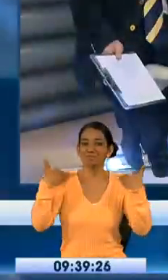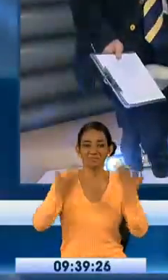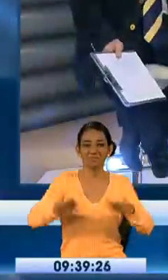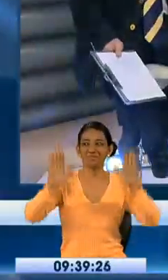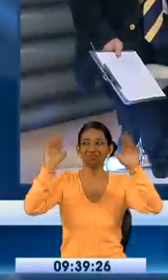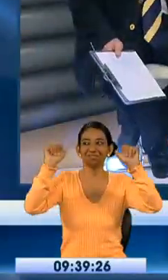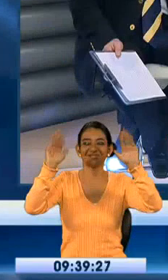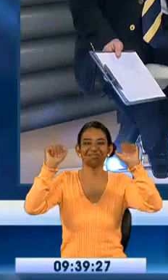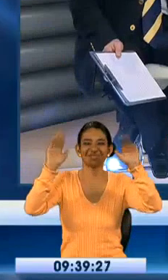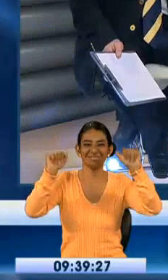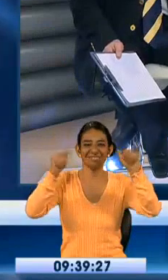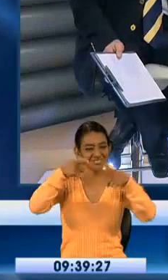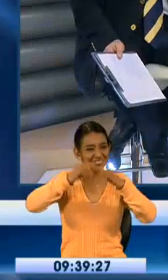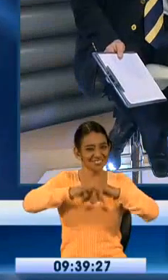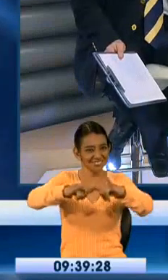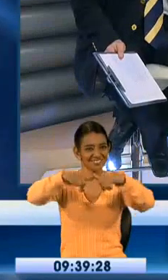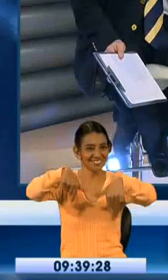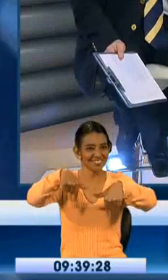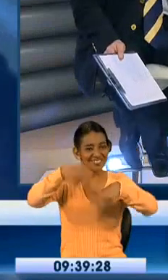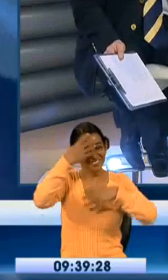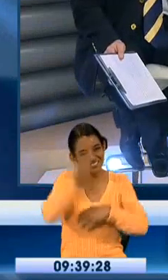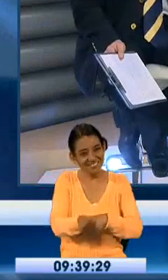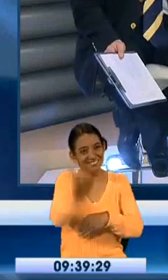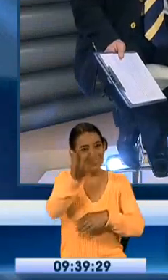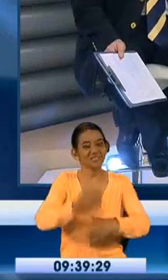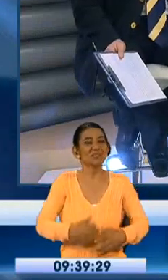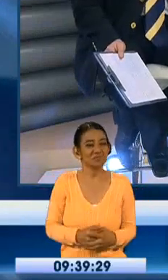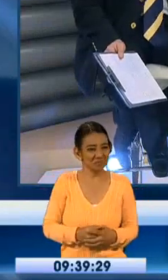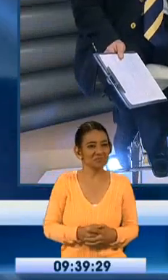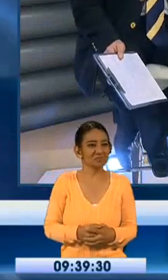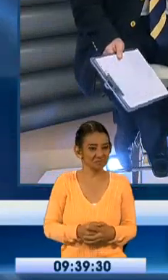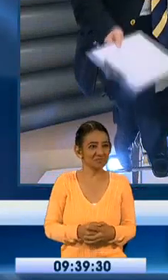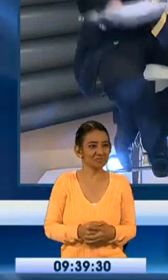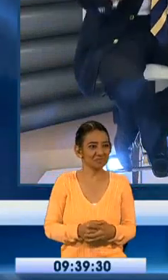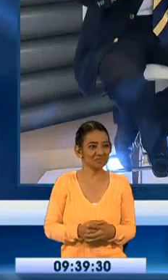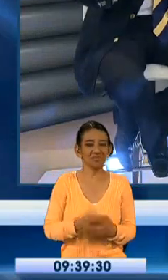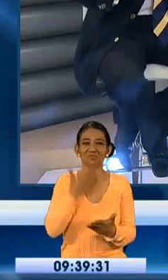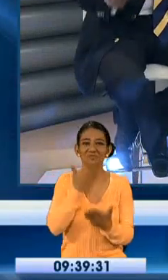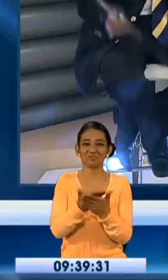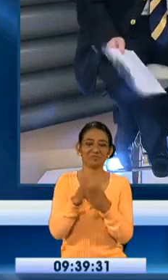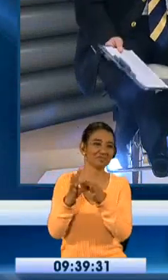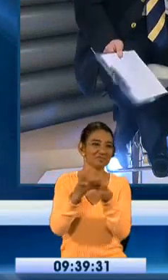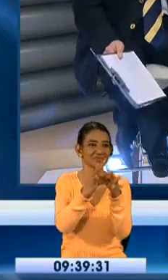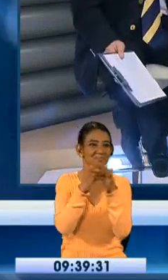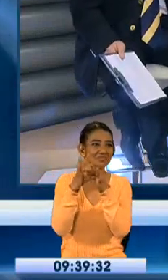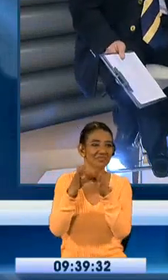despido. Continúan ustedes en estudios. Muy buenos días. Gracias, mi querida. El ánimo, ¿no?